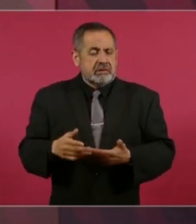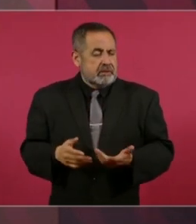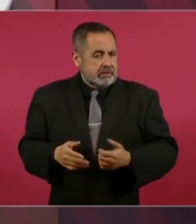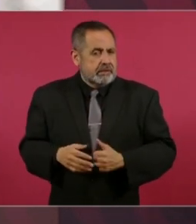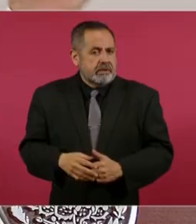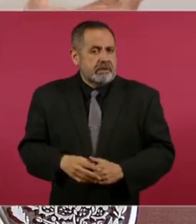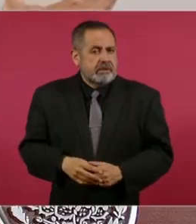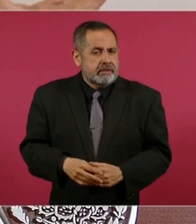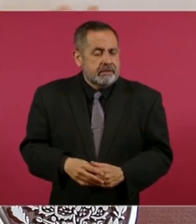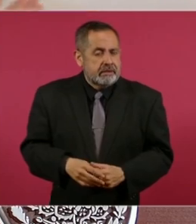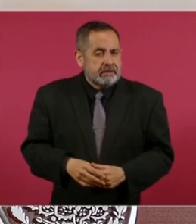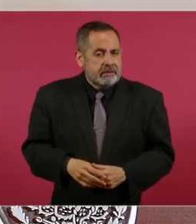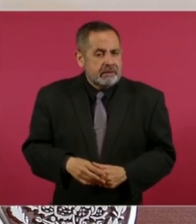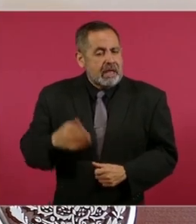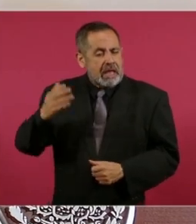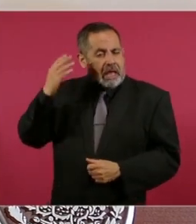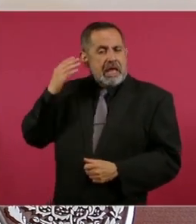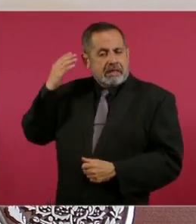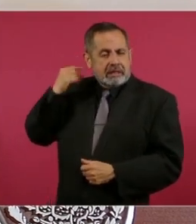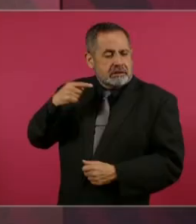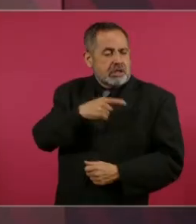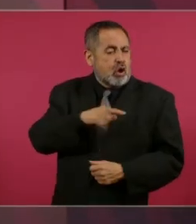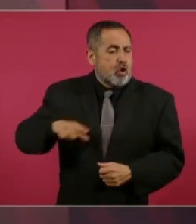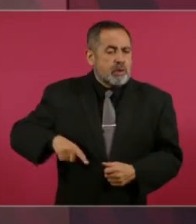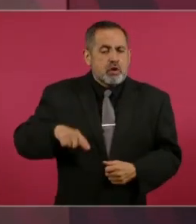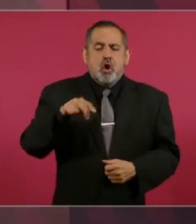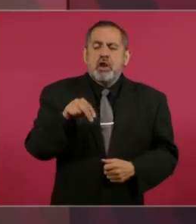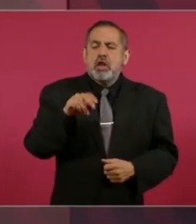¿Dónde un gobierno neoliberal?